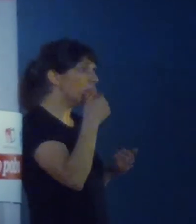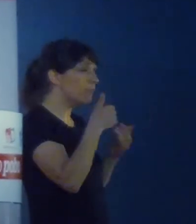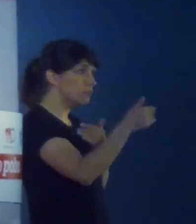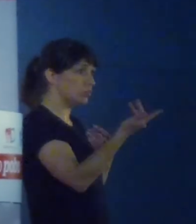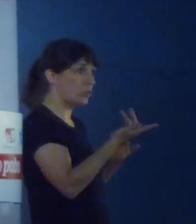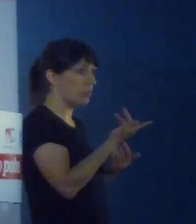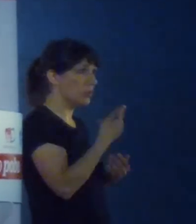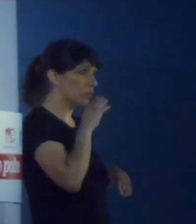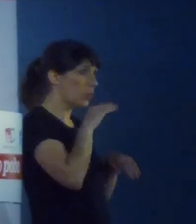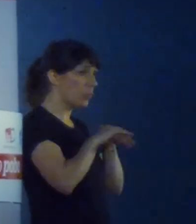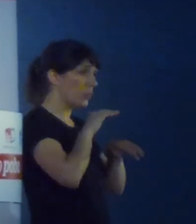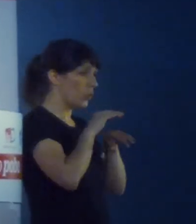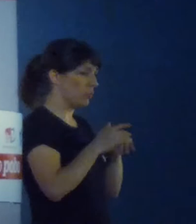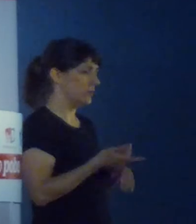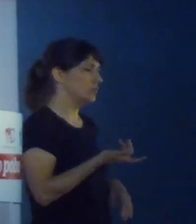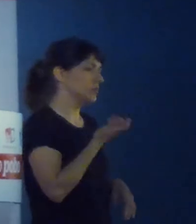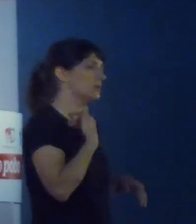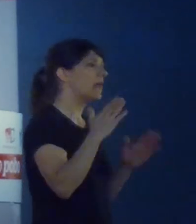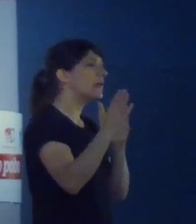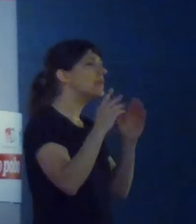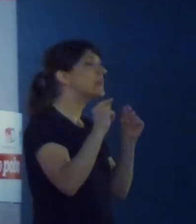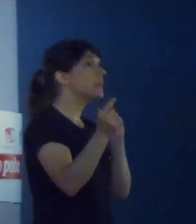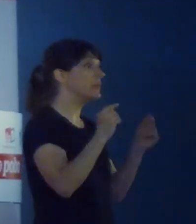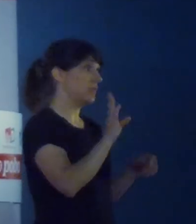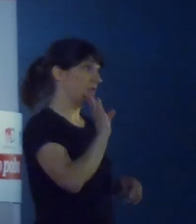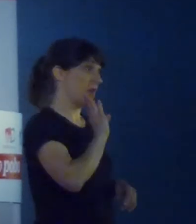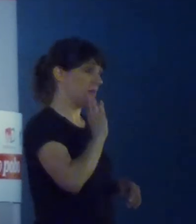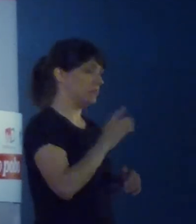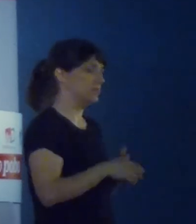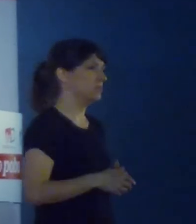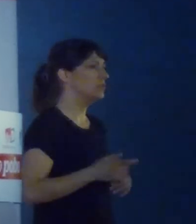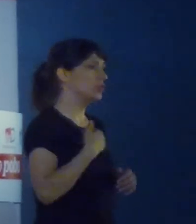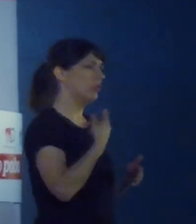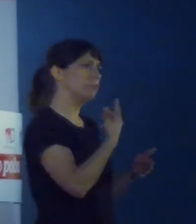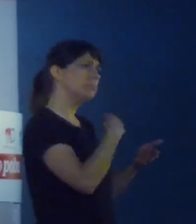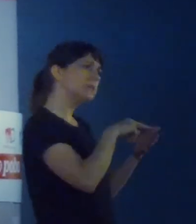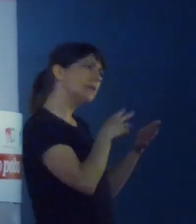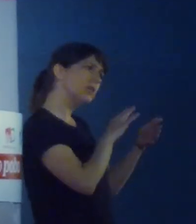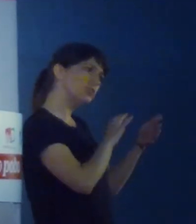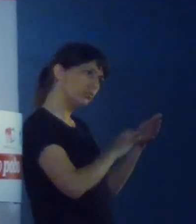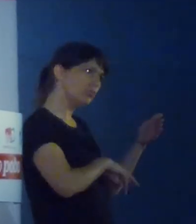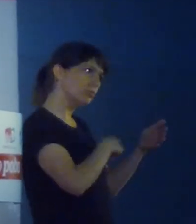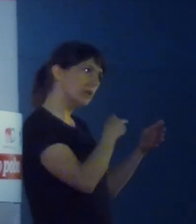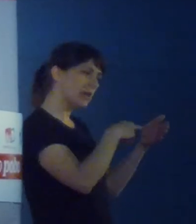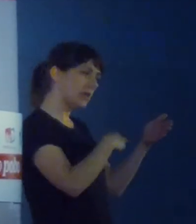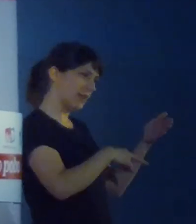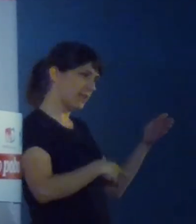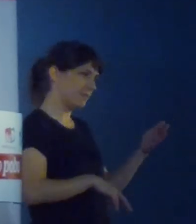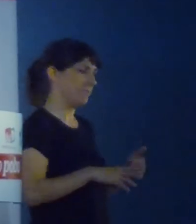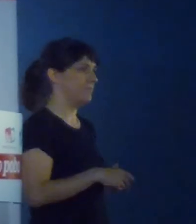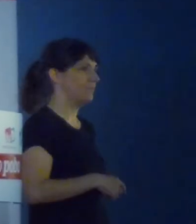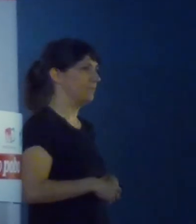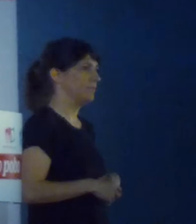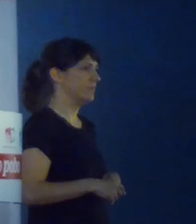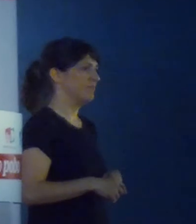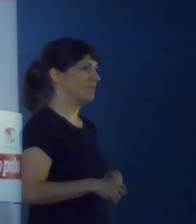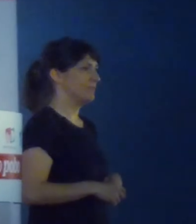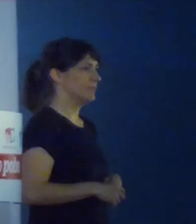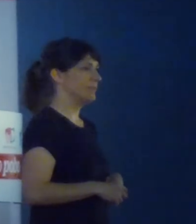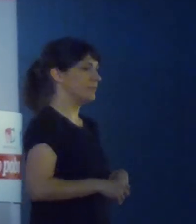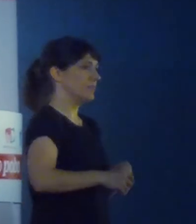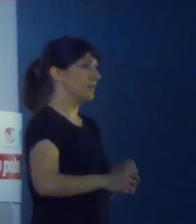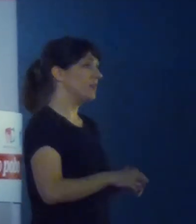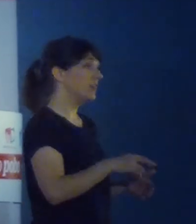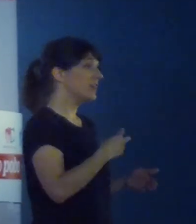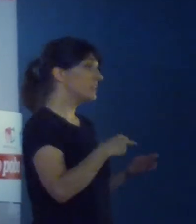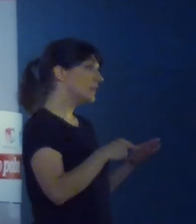eu comecei a miña intervención lendo un texto que non era meu. Ese texto iba seguido